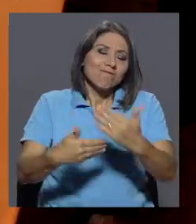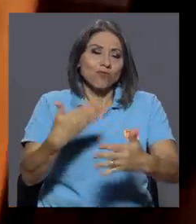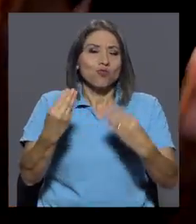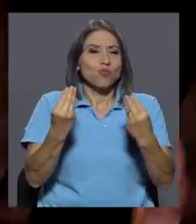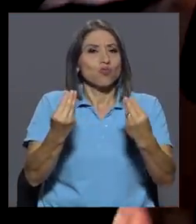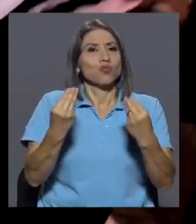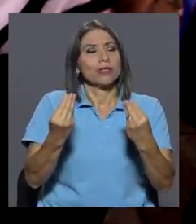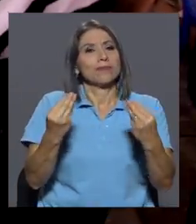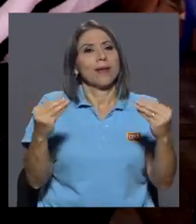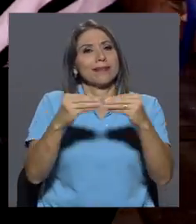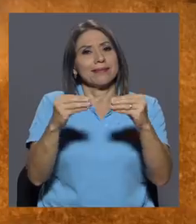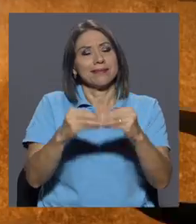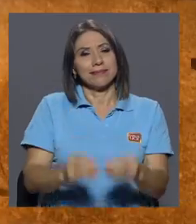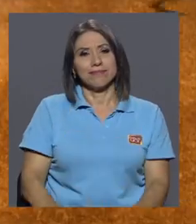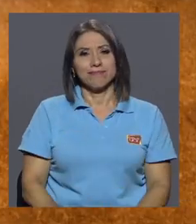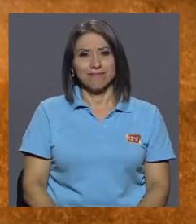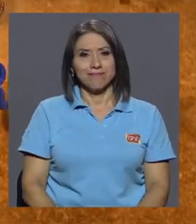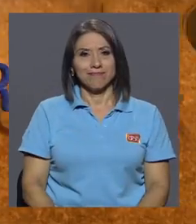evolucione muchísimo, muchísimo más.